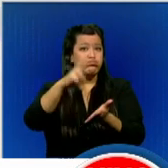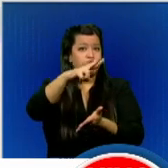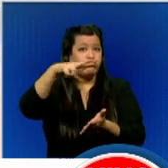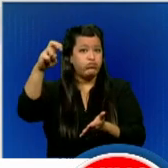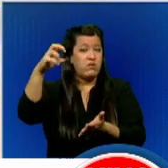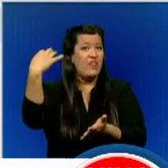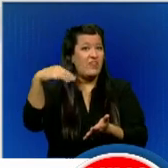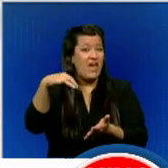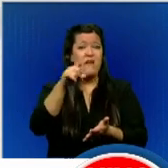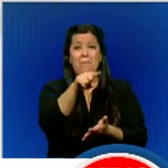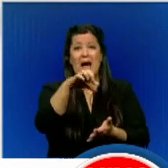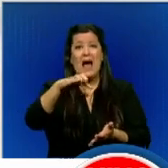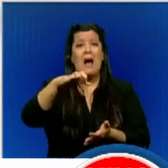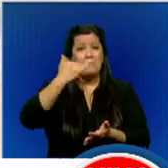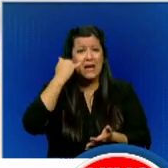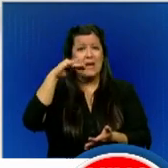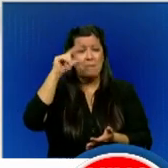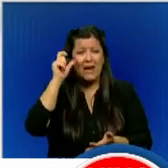impuestos para una pyme